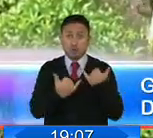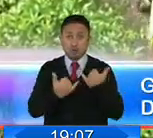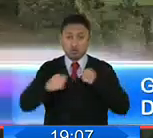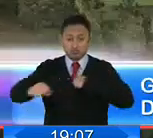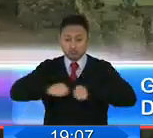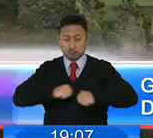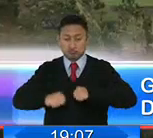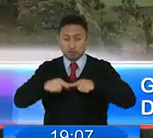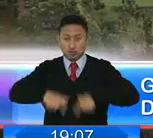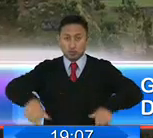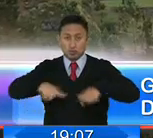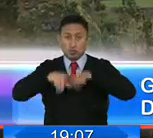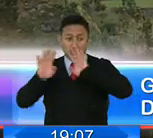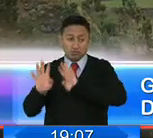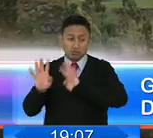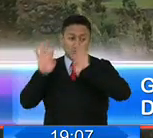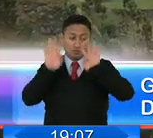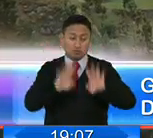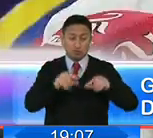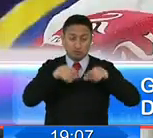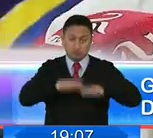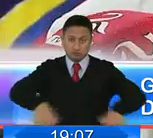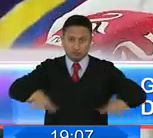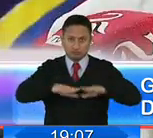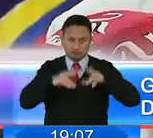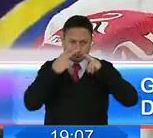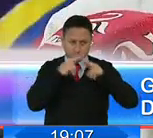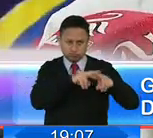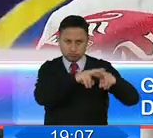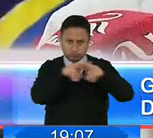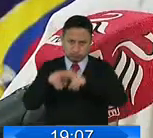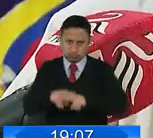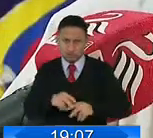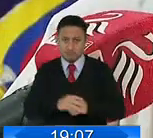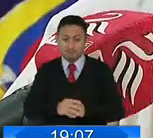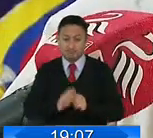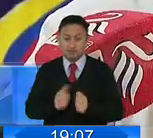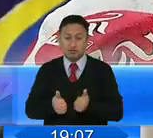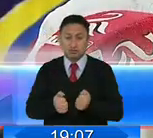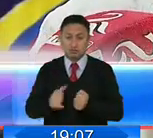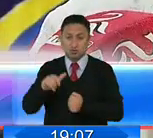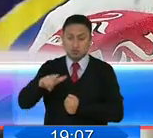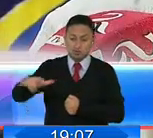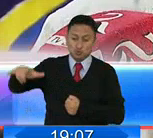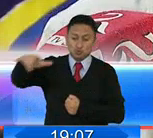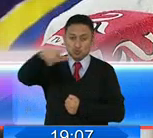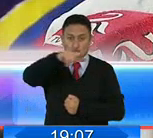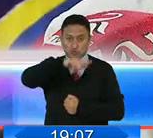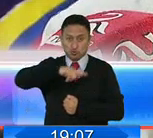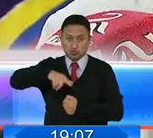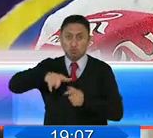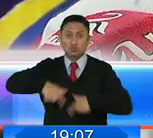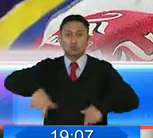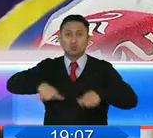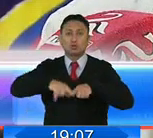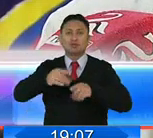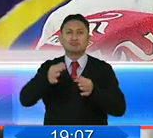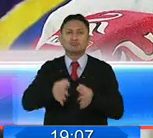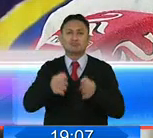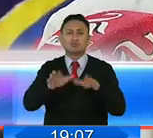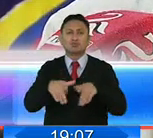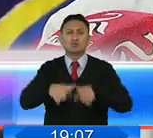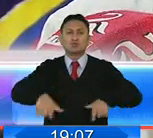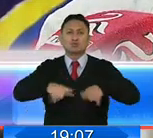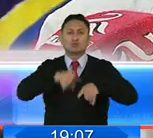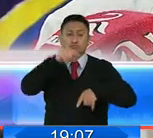in situ y también de reconocimiento del área. Aplicación de drones para especificar los lugares exactos,